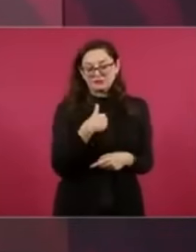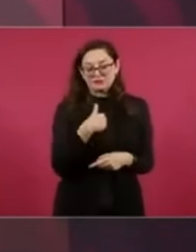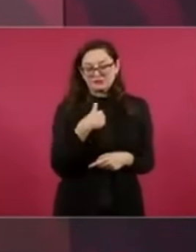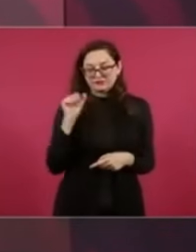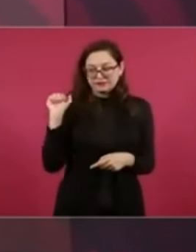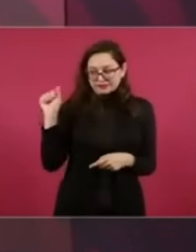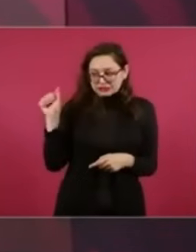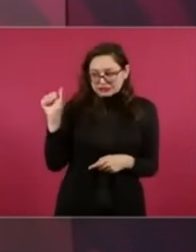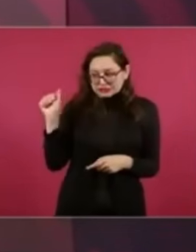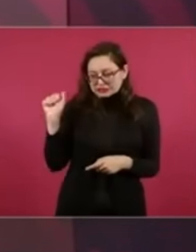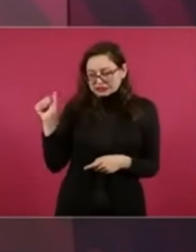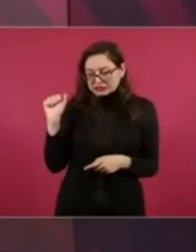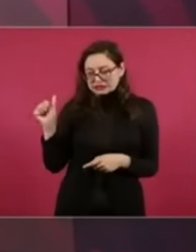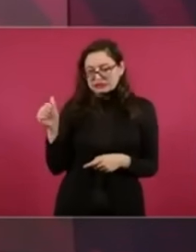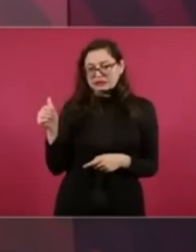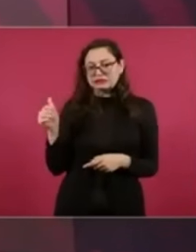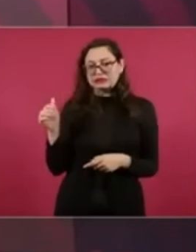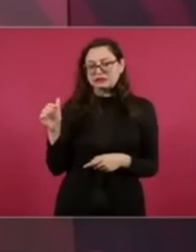fui y le toqué la puerta.